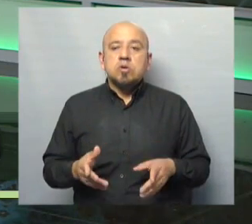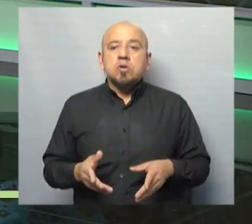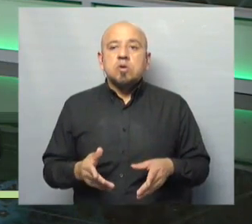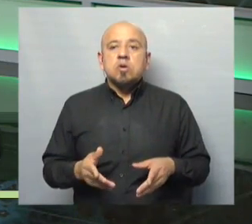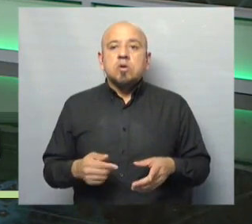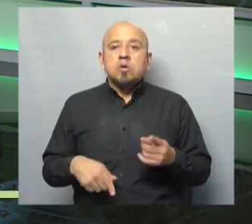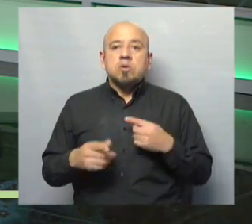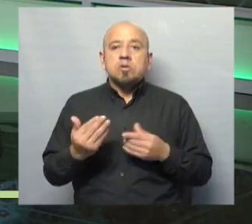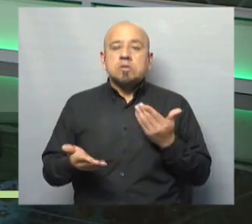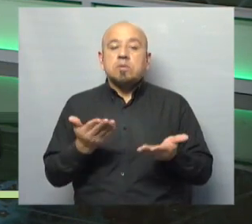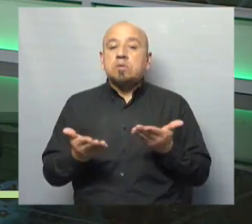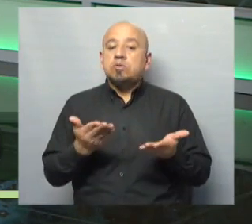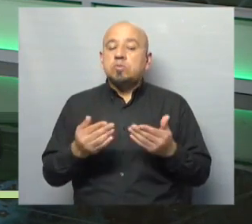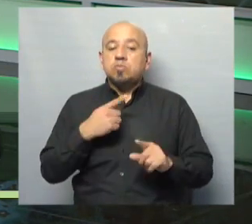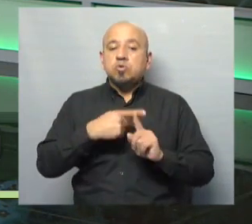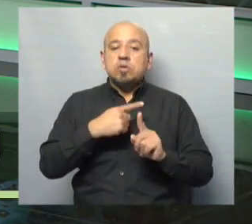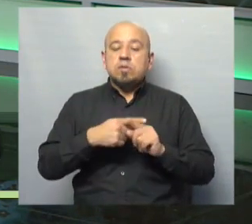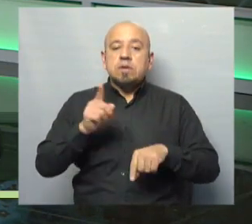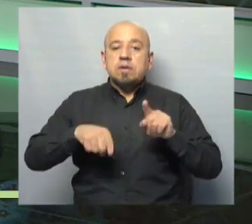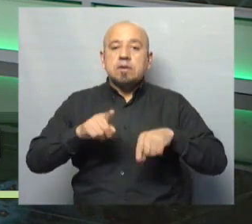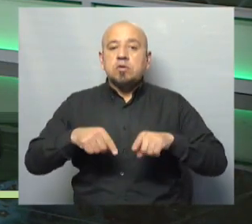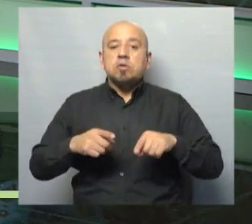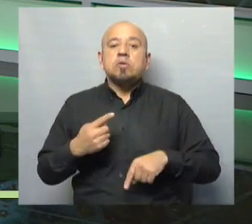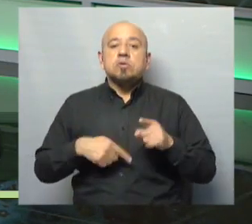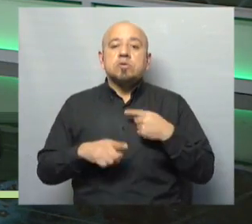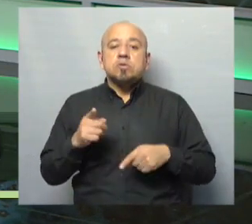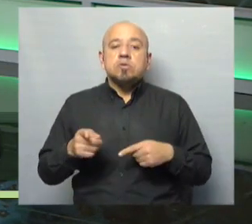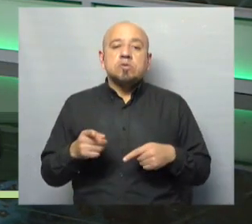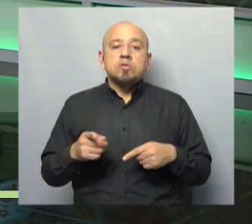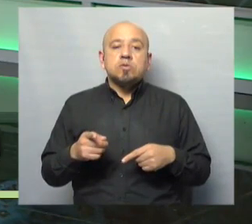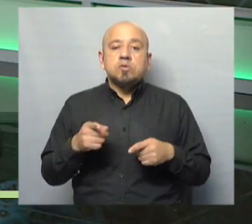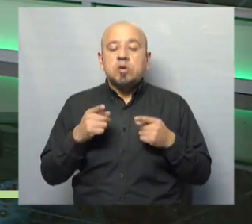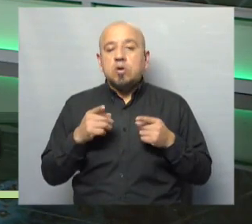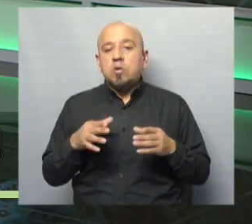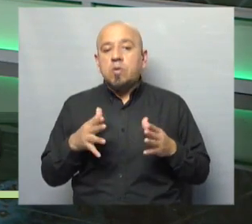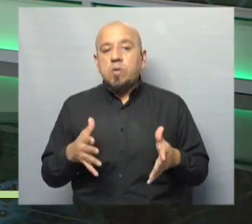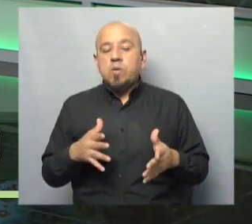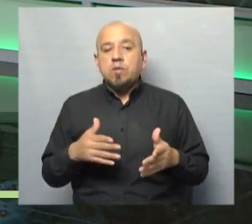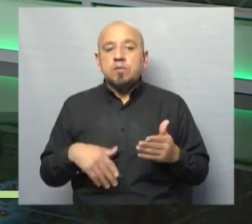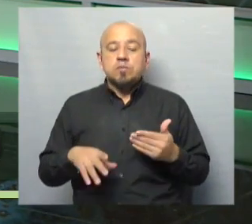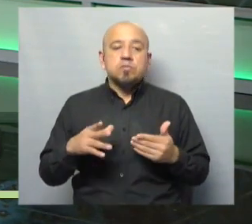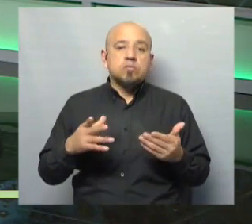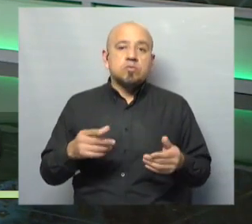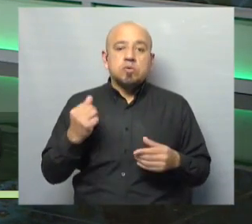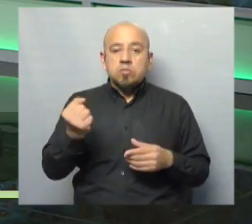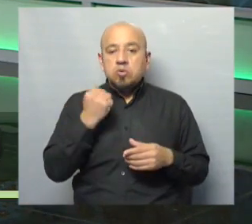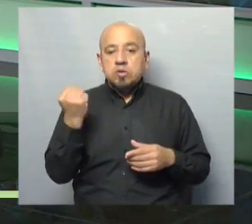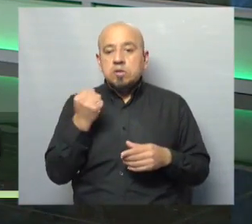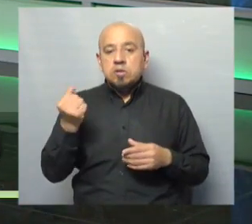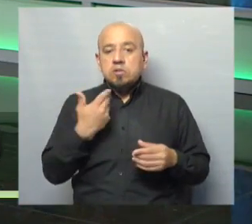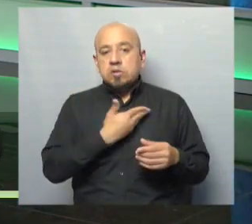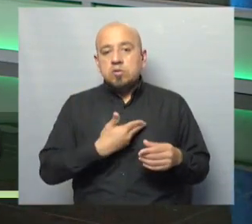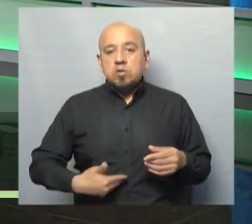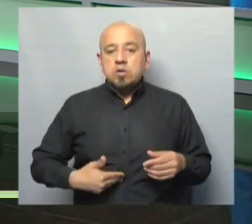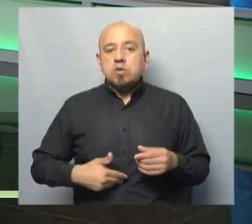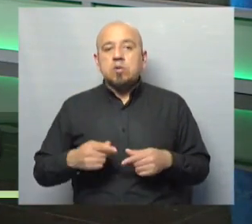por esa evaluación positiva en la gestión de la pandemia decir eso le significó un capital político importante al gobierno pero